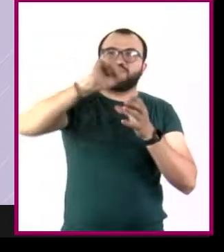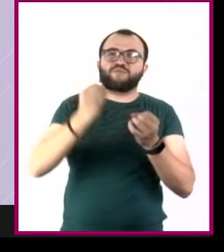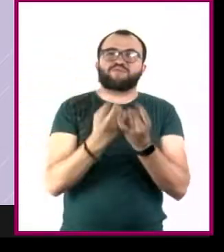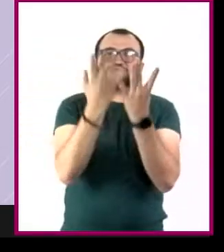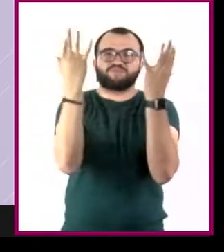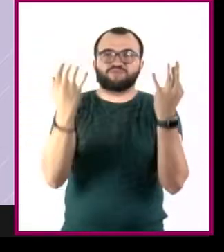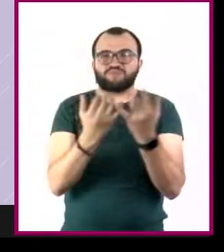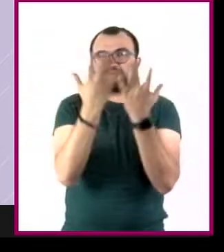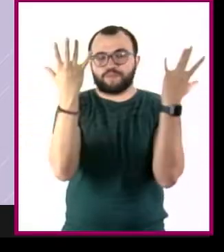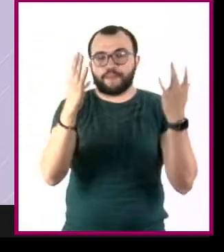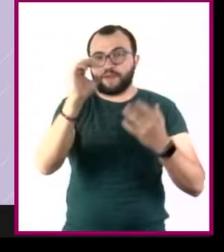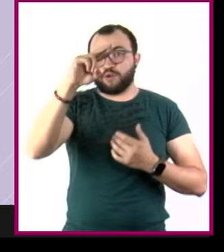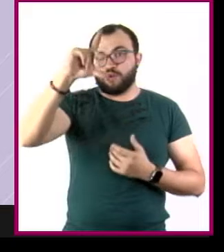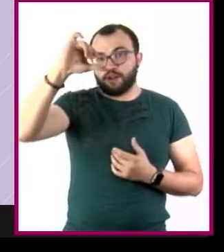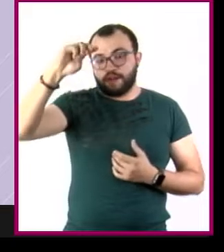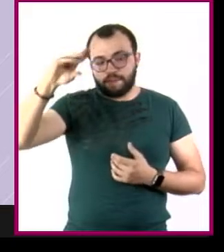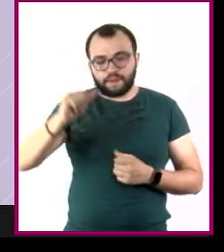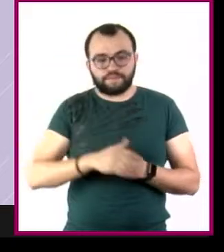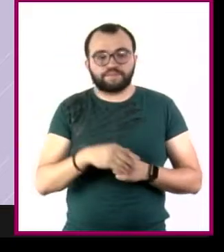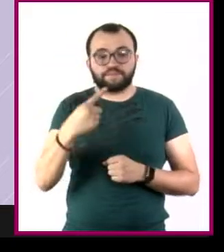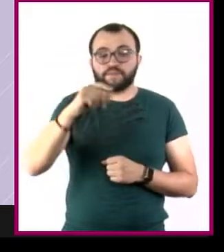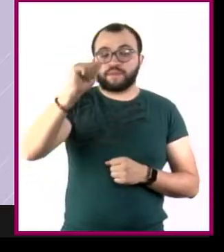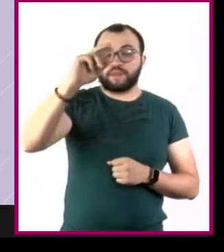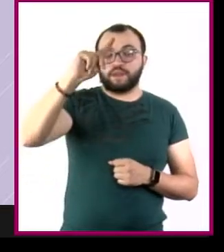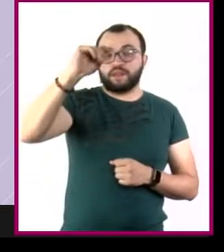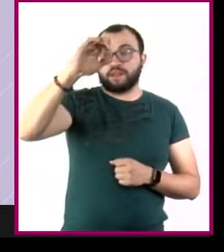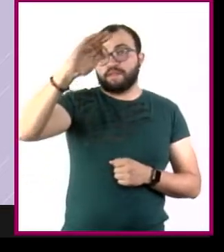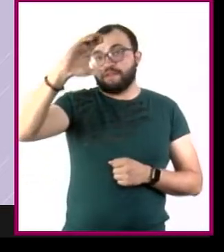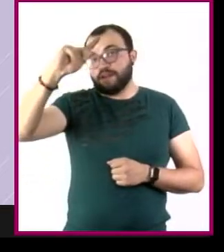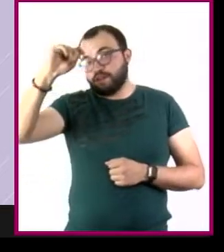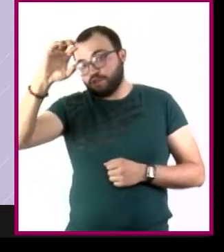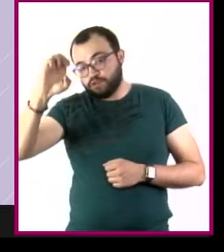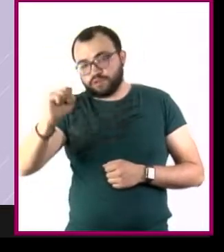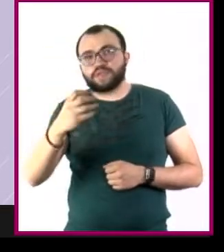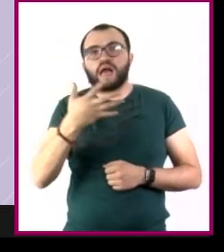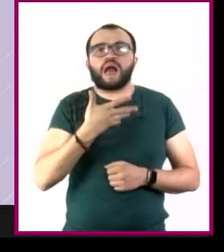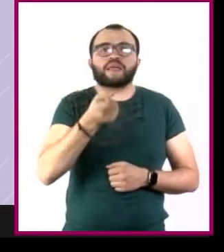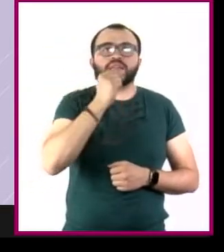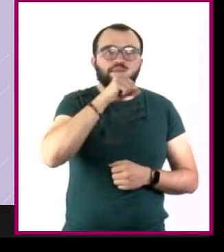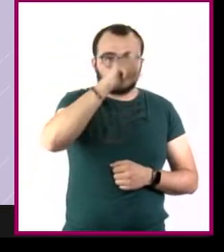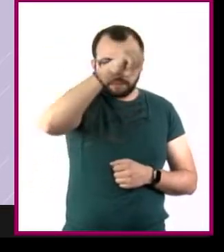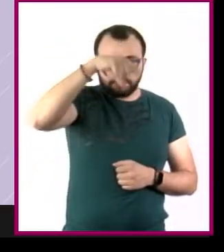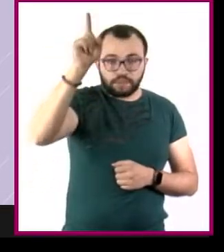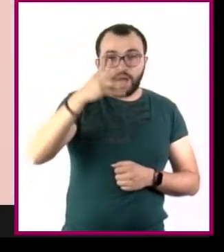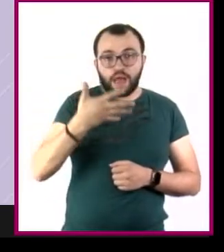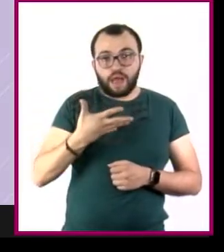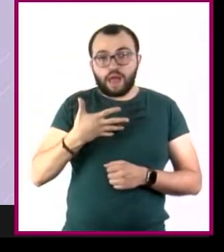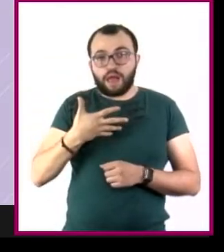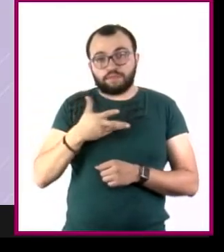¿Artefactos? También. Ahí está la cámara y las lámparas.